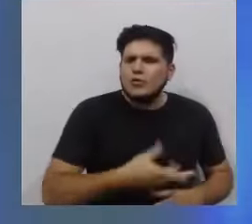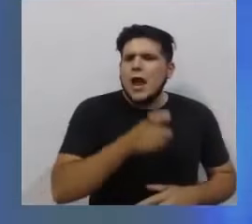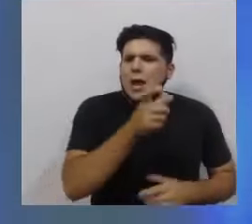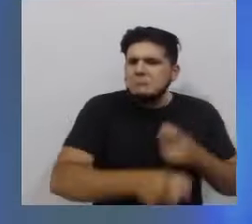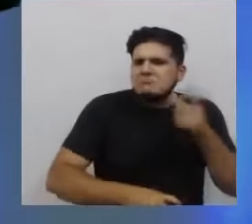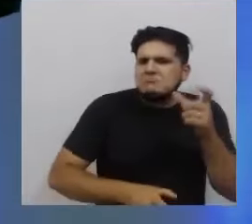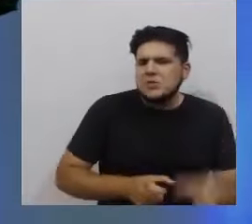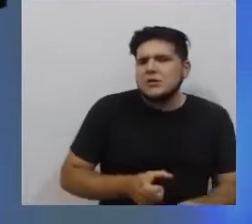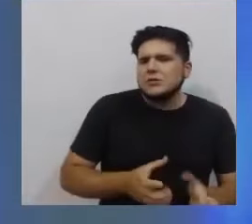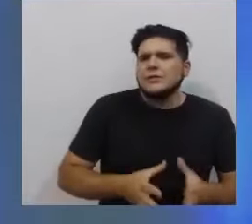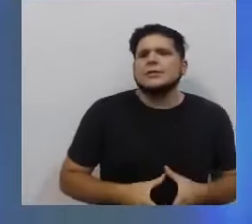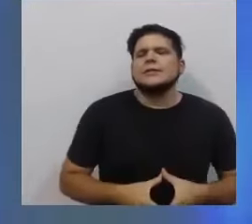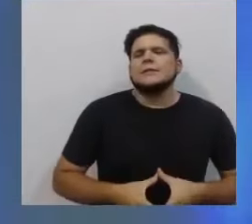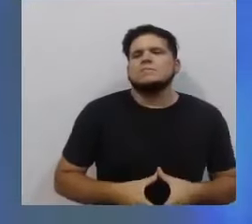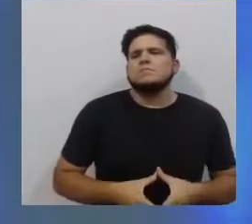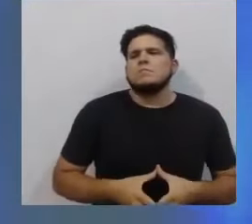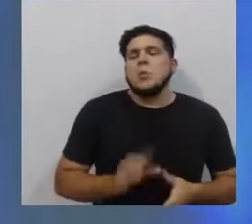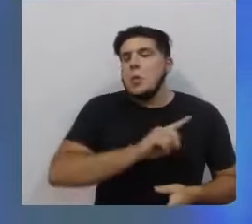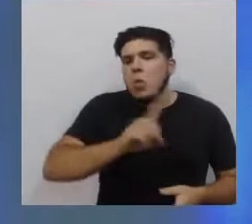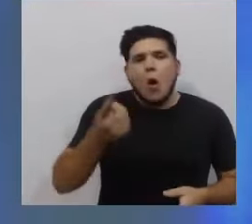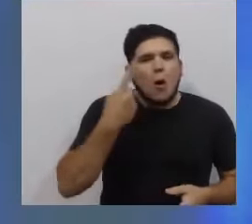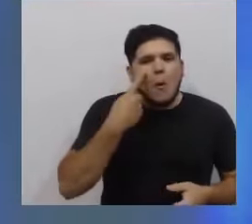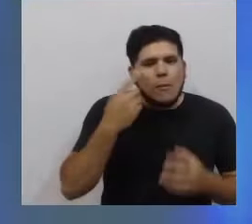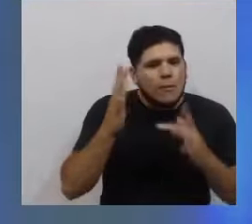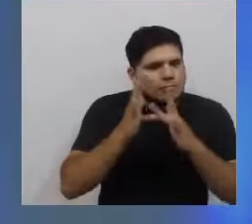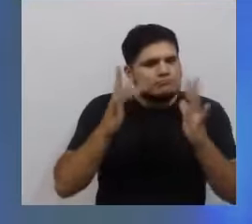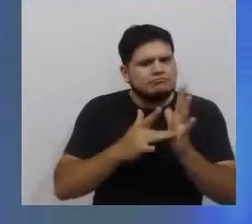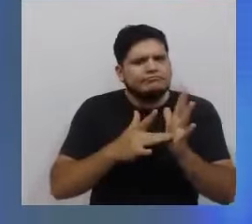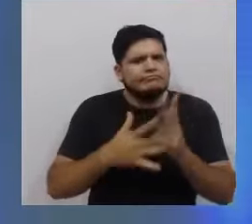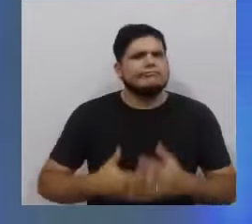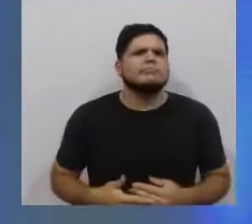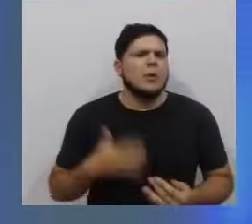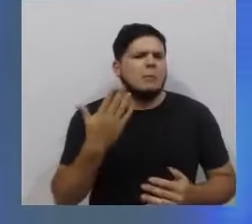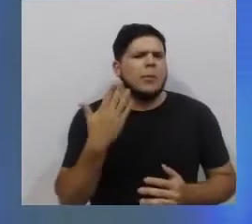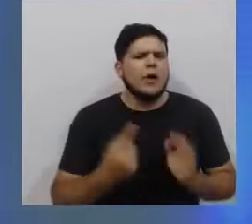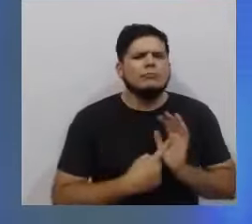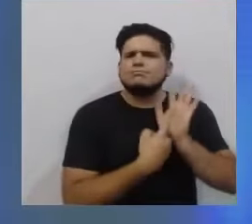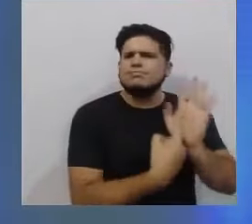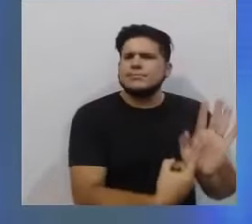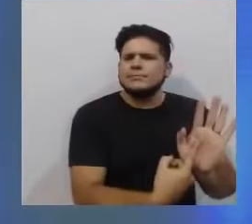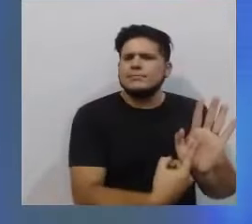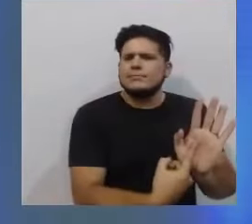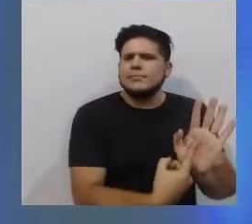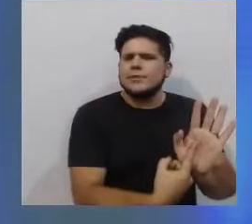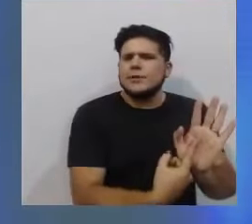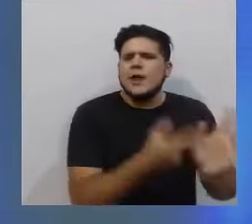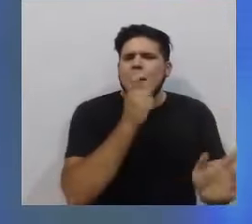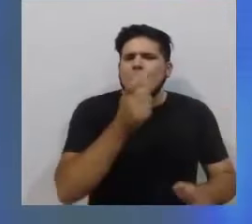sacarlo del territorio en donde el tenía las suyas pero por medio de su